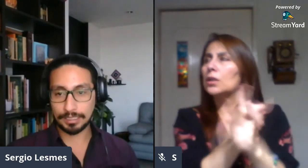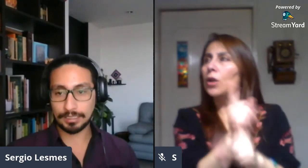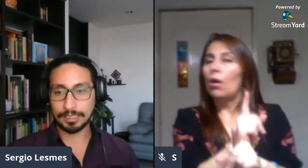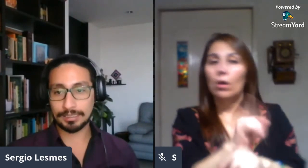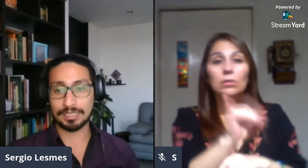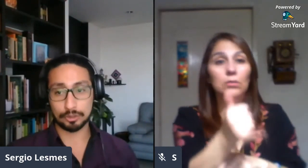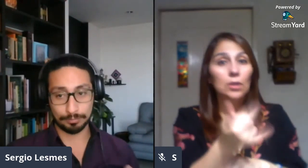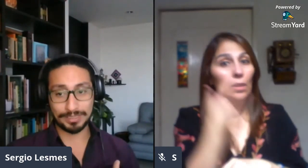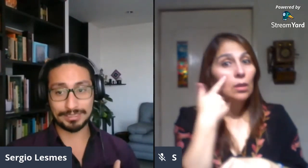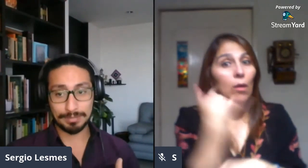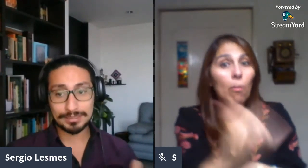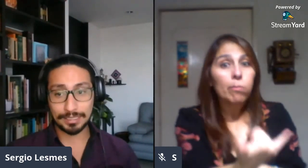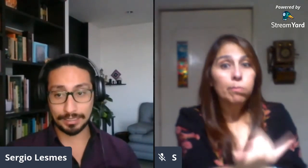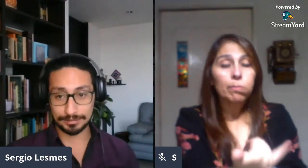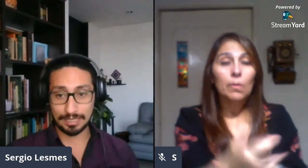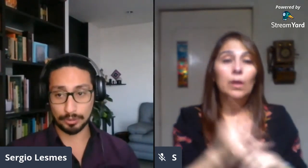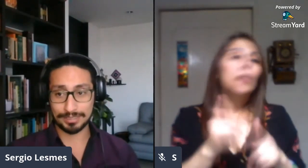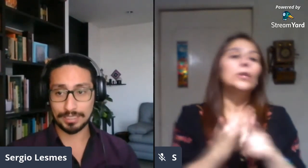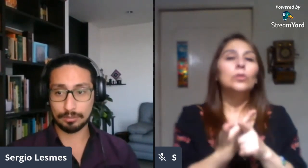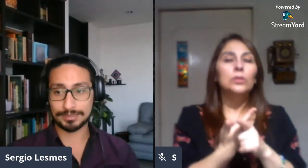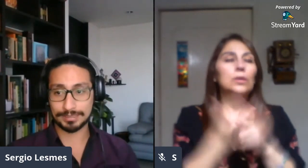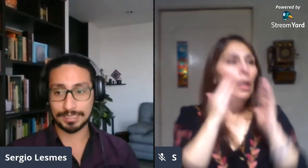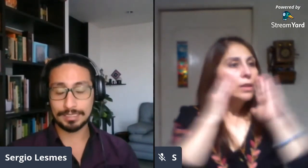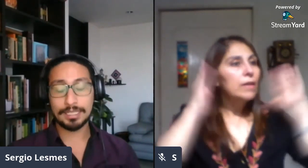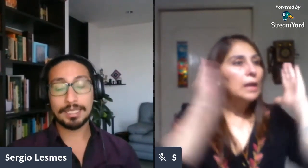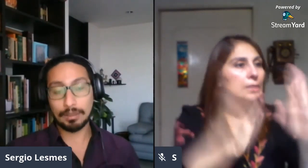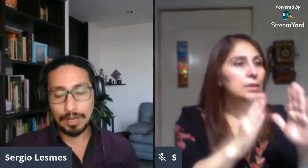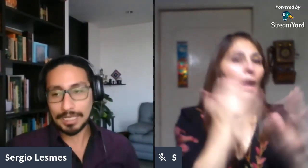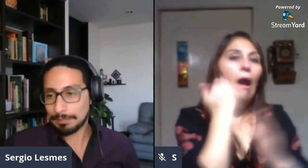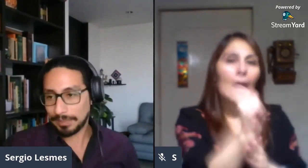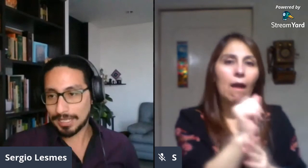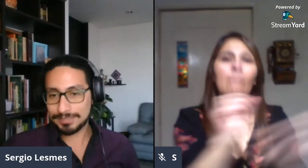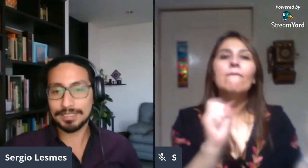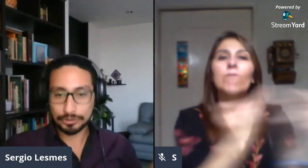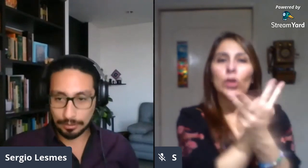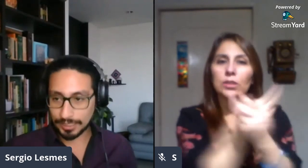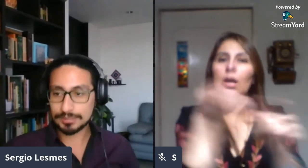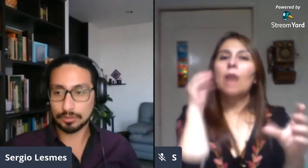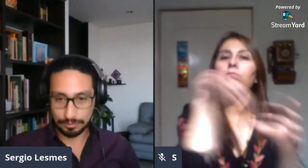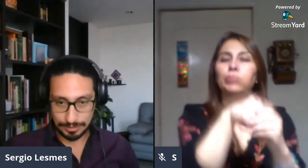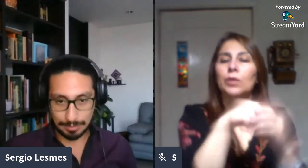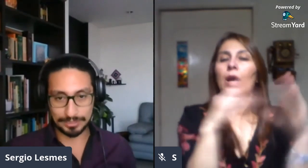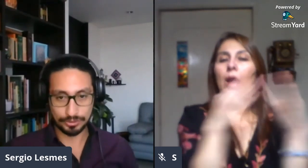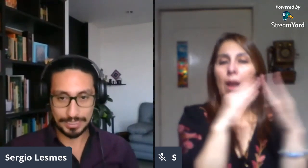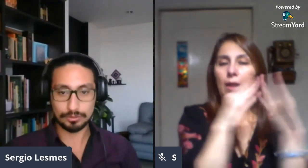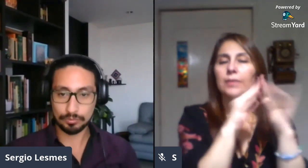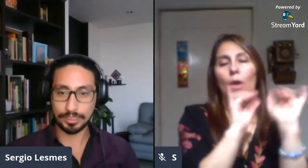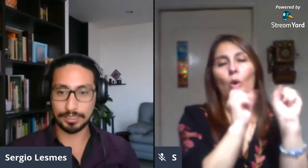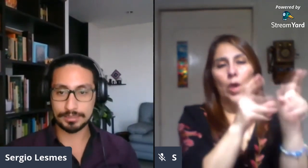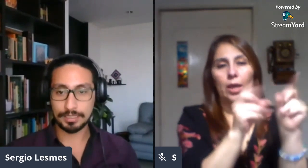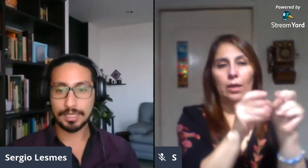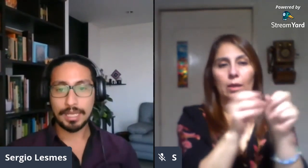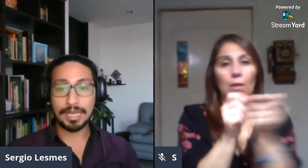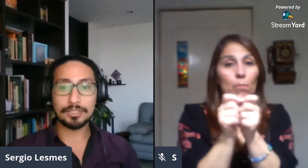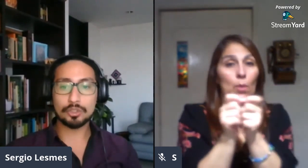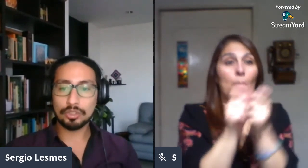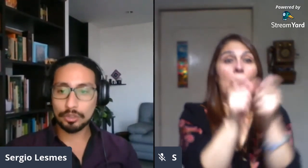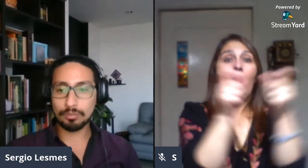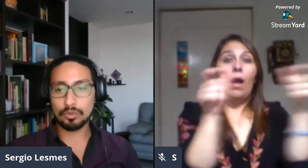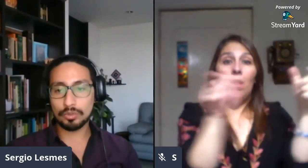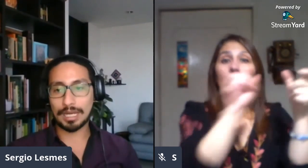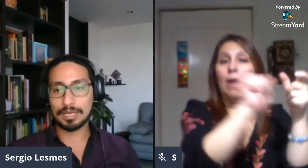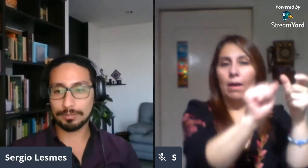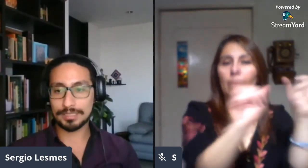énfasis en quienes son víctimas de la violencia doméstica, que valga la pena decir otra vez, la mayoría son mujeres, el hecho